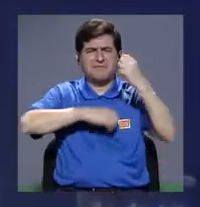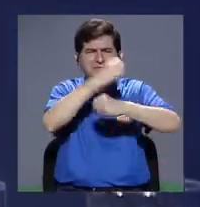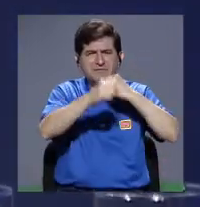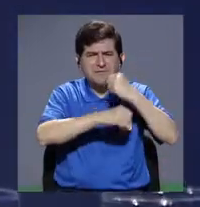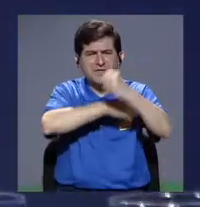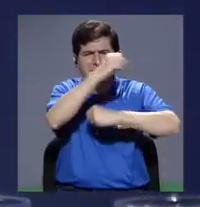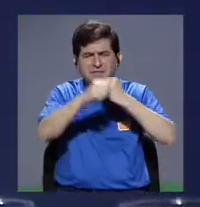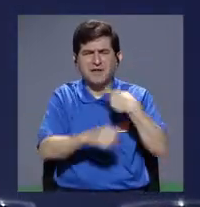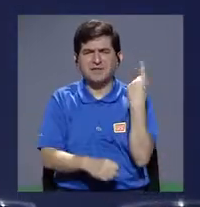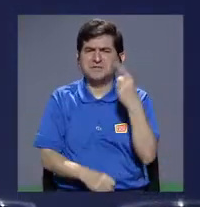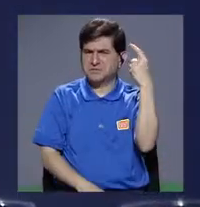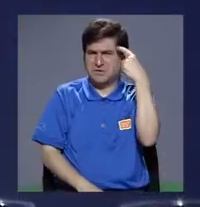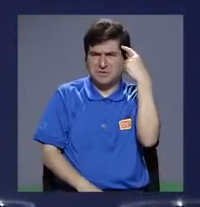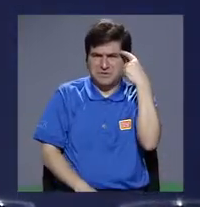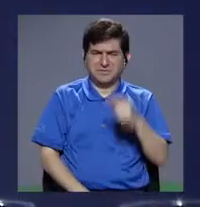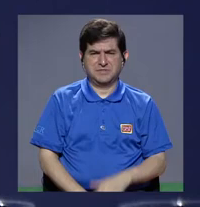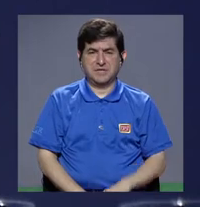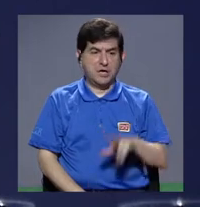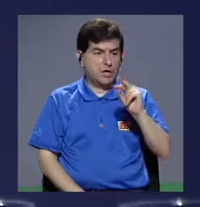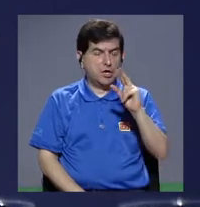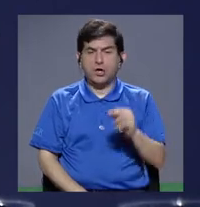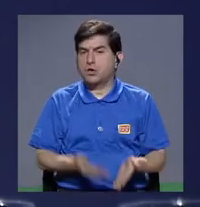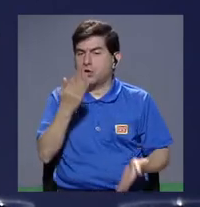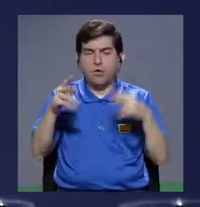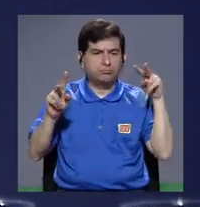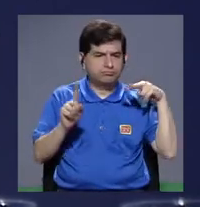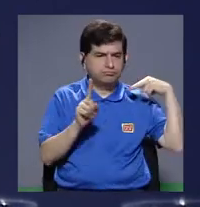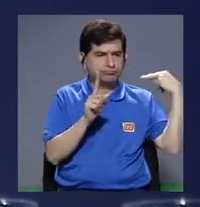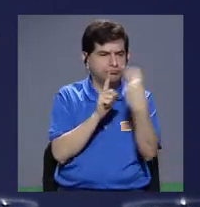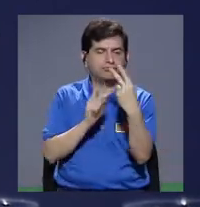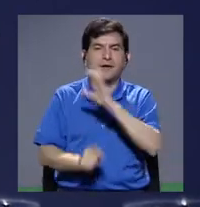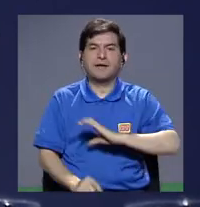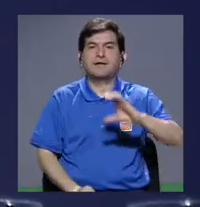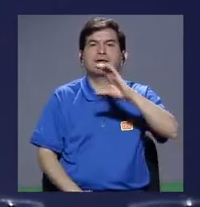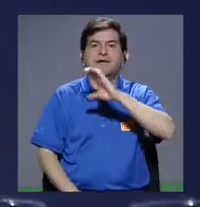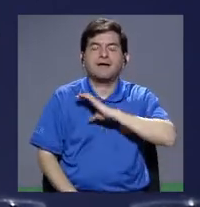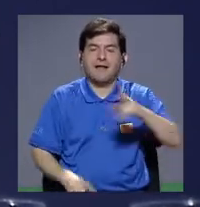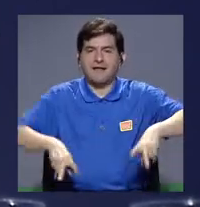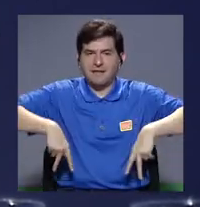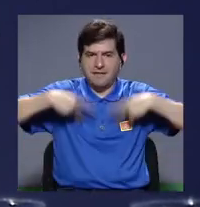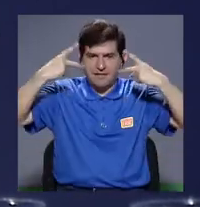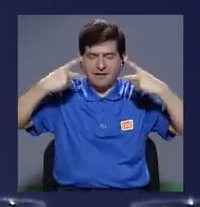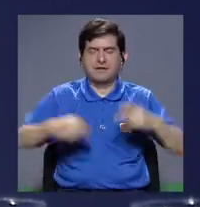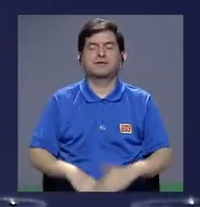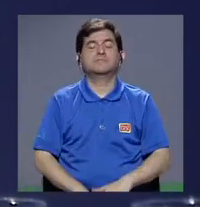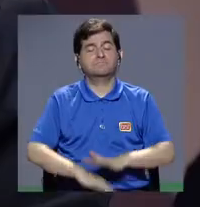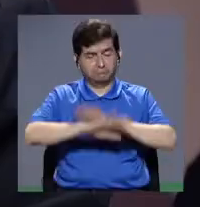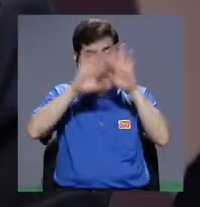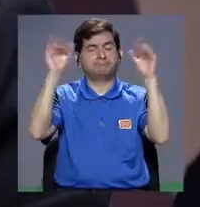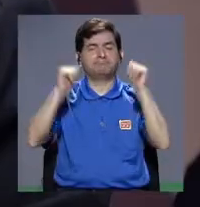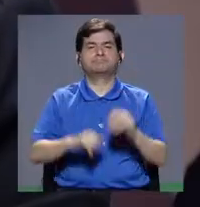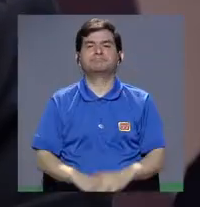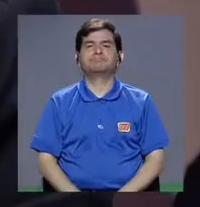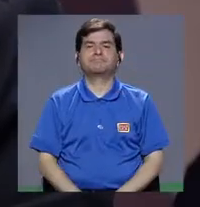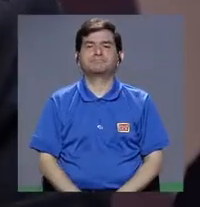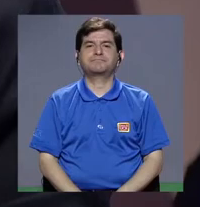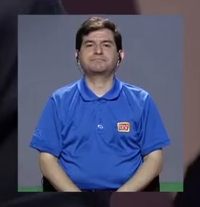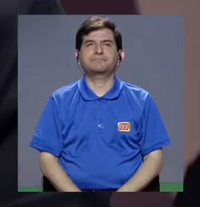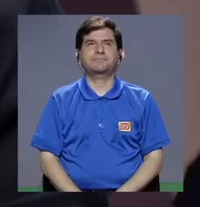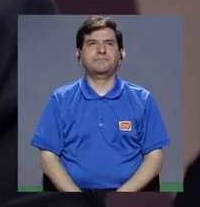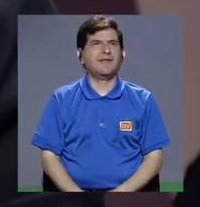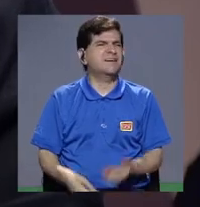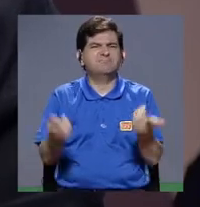nada más como la suma de años y no tan enfocada en la calidad de vida de esos aclaró porque